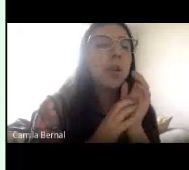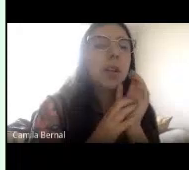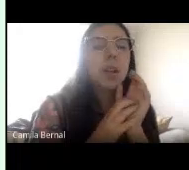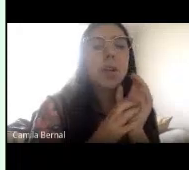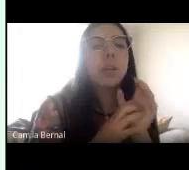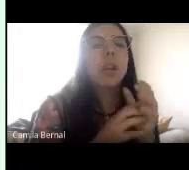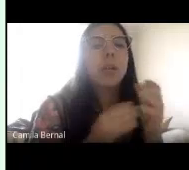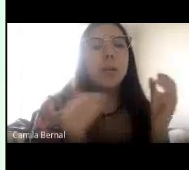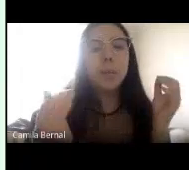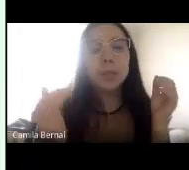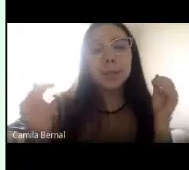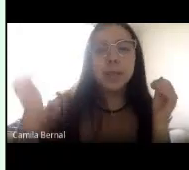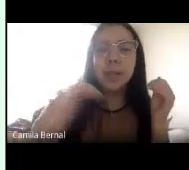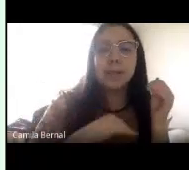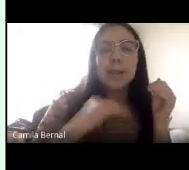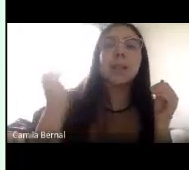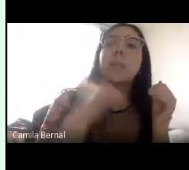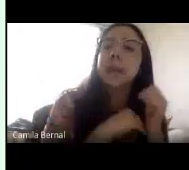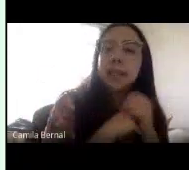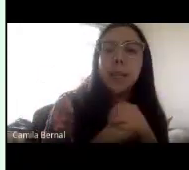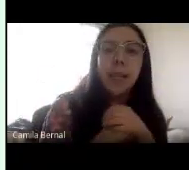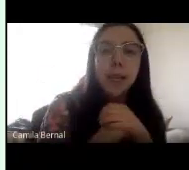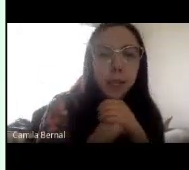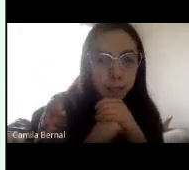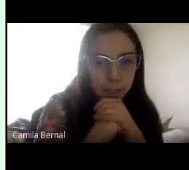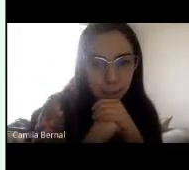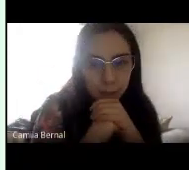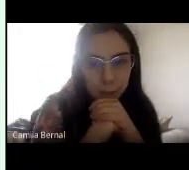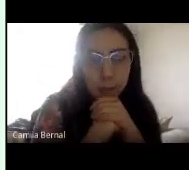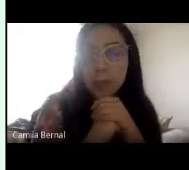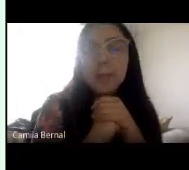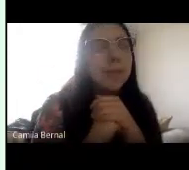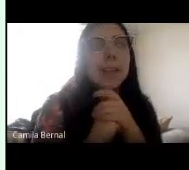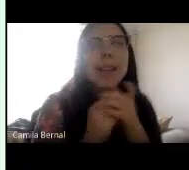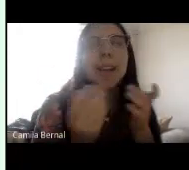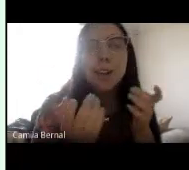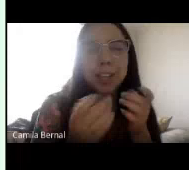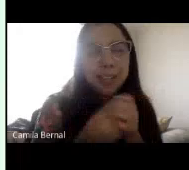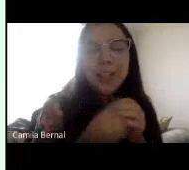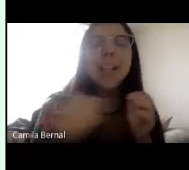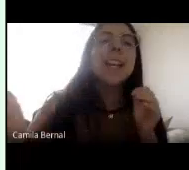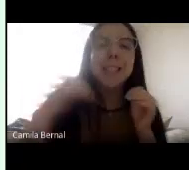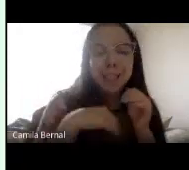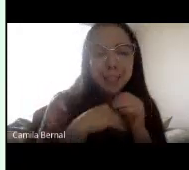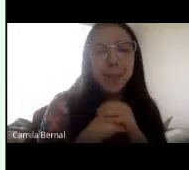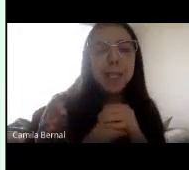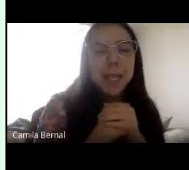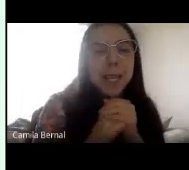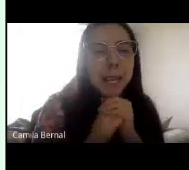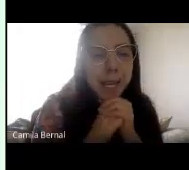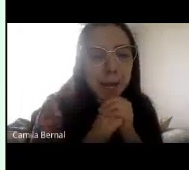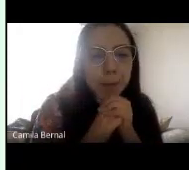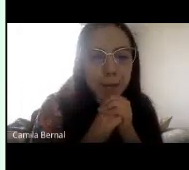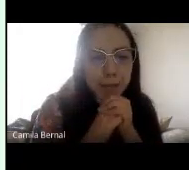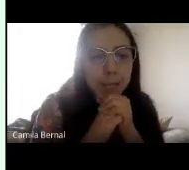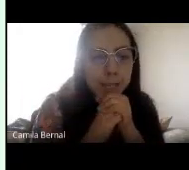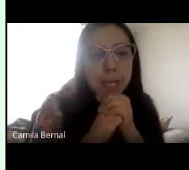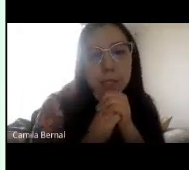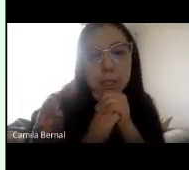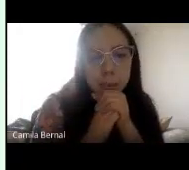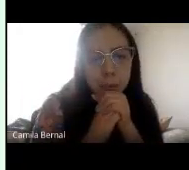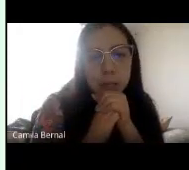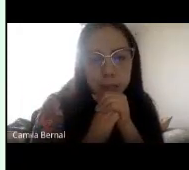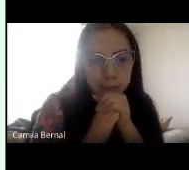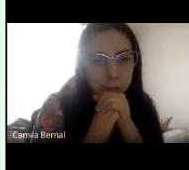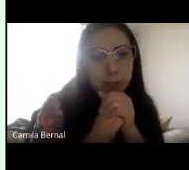radiaciones y todo el calor del agua, pues traspase el calor del sol, traspase el agua. Y